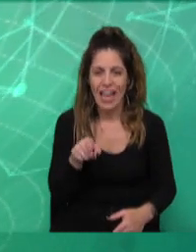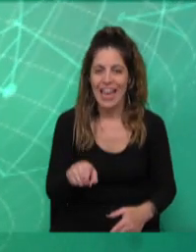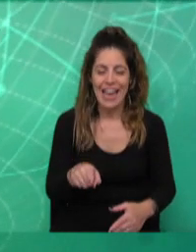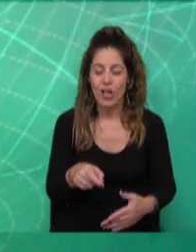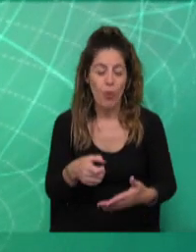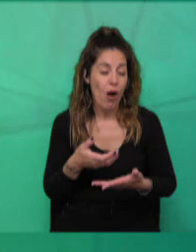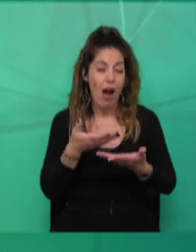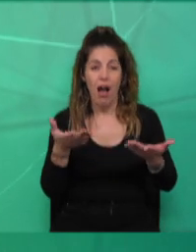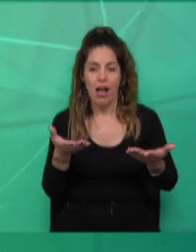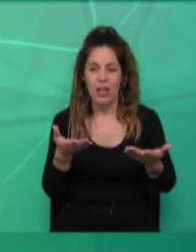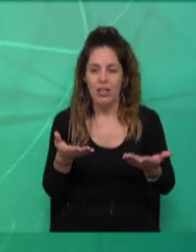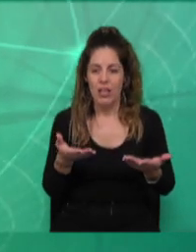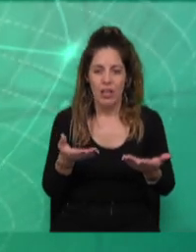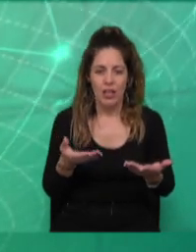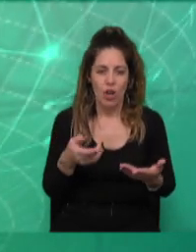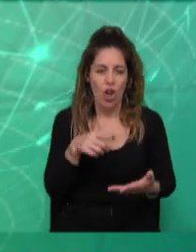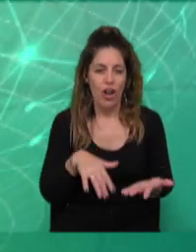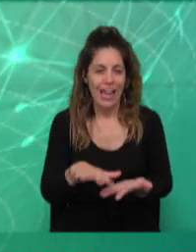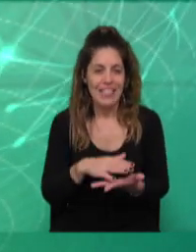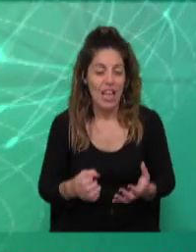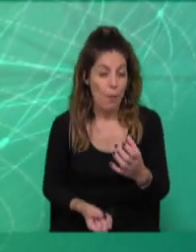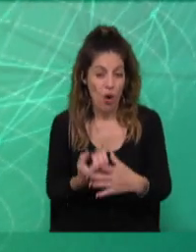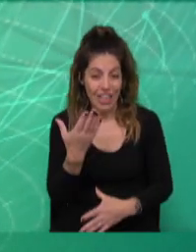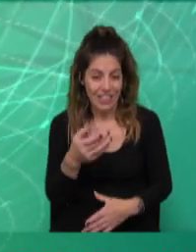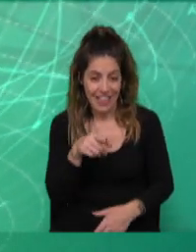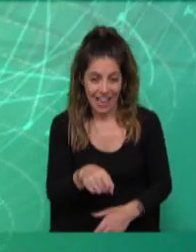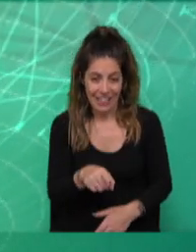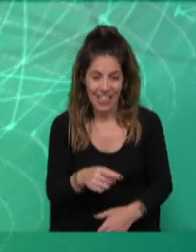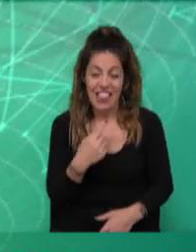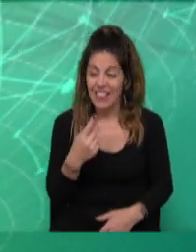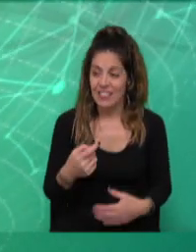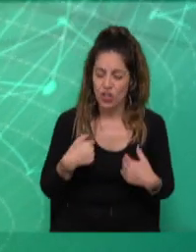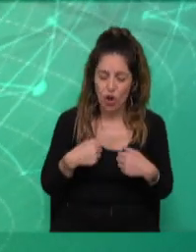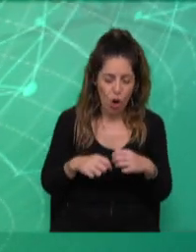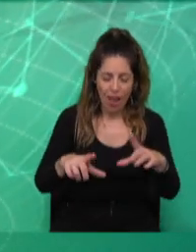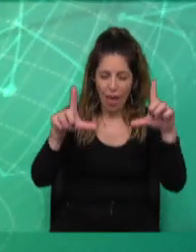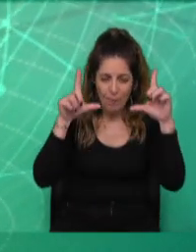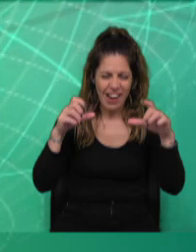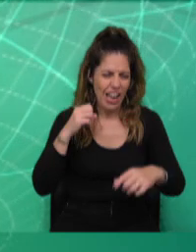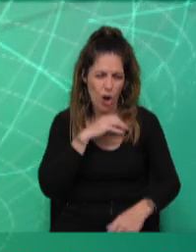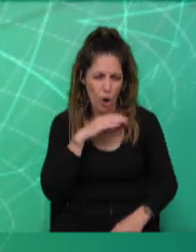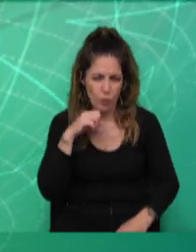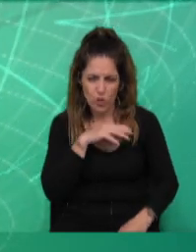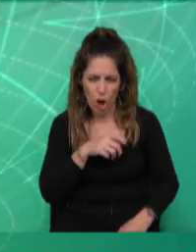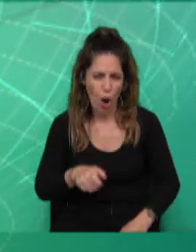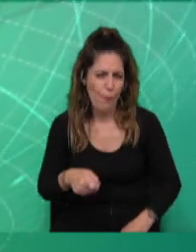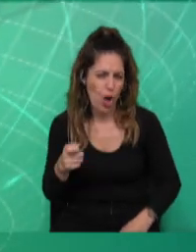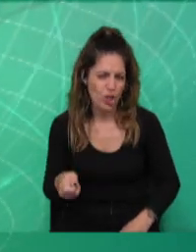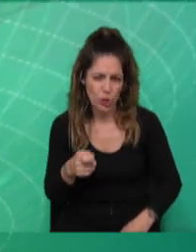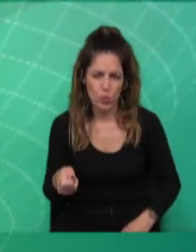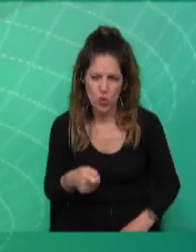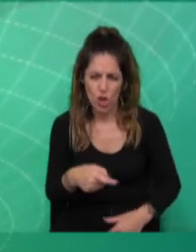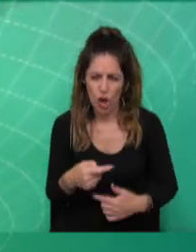deslumbrado con lo con lo con lo que es la modernidad en Shanghai por ejemplo é dice yo me quedé con la imagen de la corrupción de la prostitución de